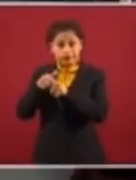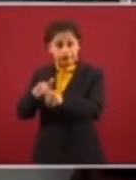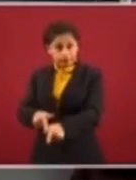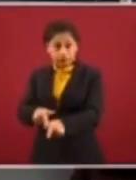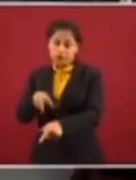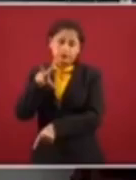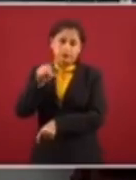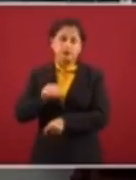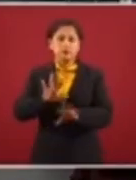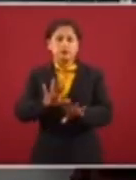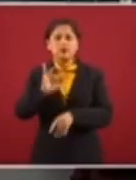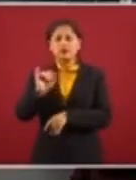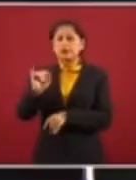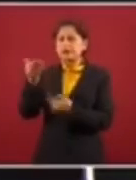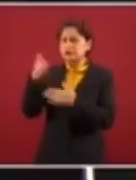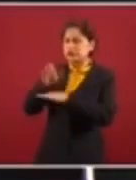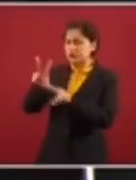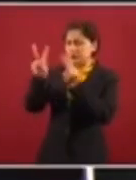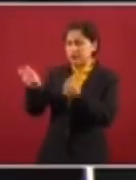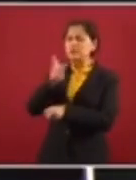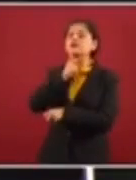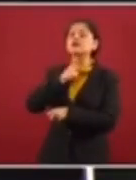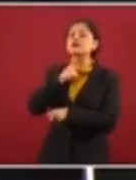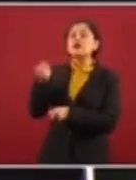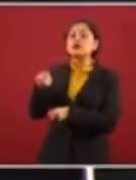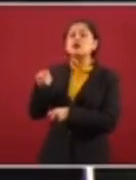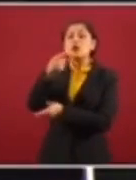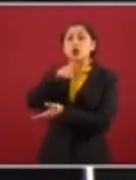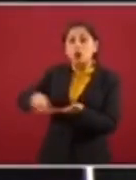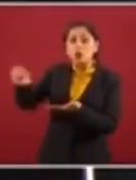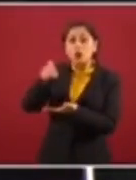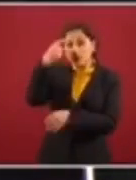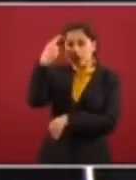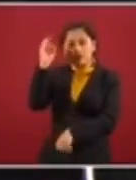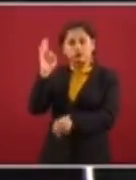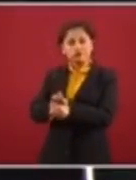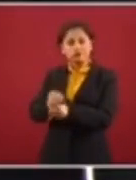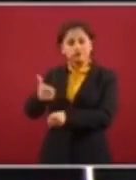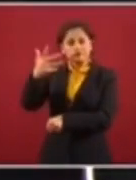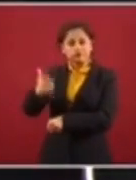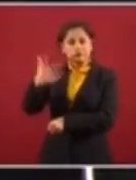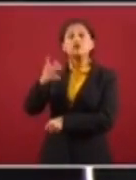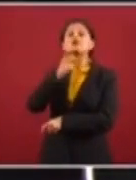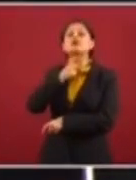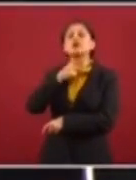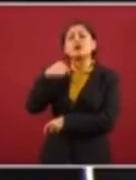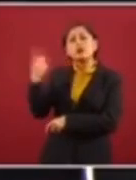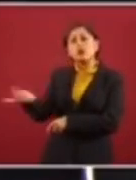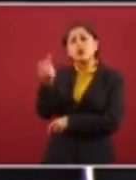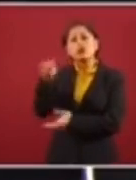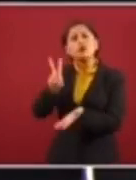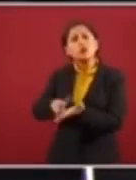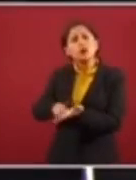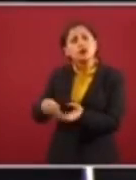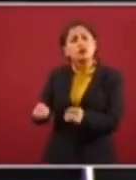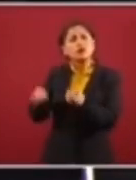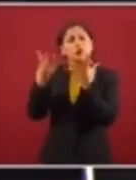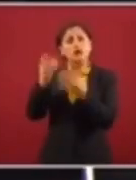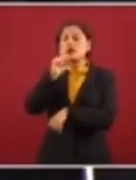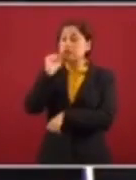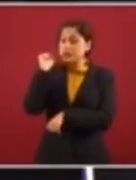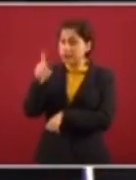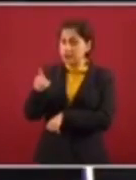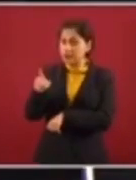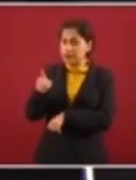petróleo, en lo que tiene que ver con la compra de los seguros del precio del petróleo, ¿en cuánto se fijó el precio y sobre todo qué cantidad de barriles